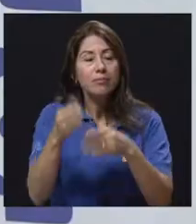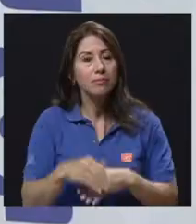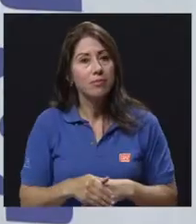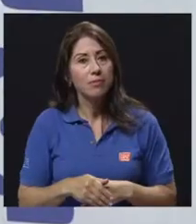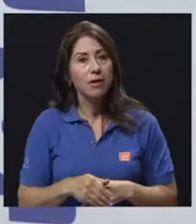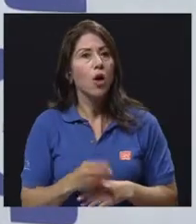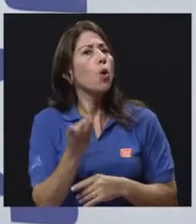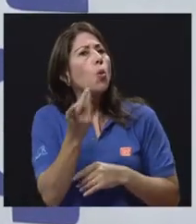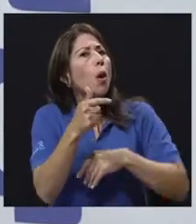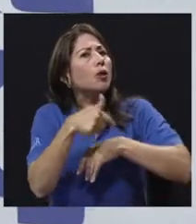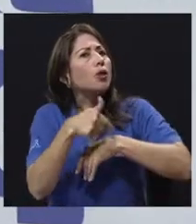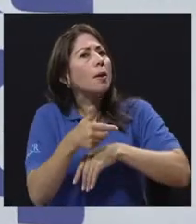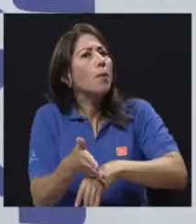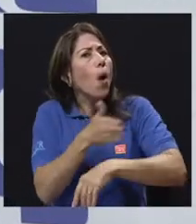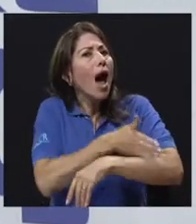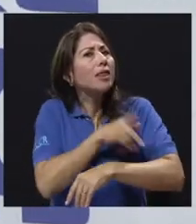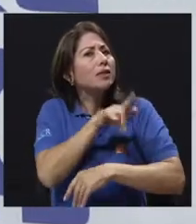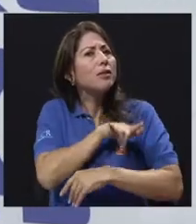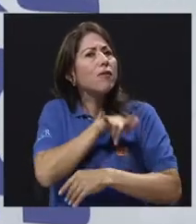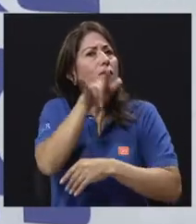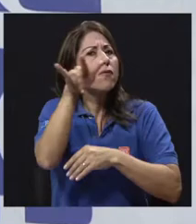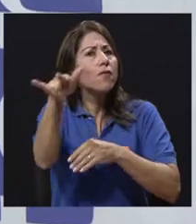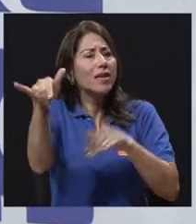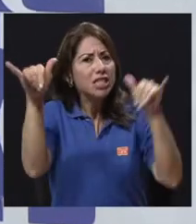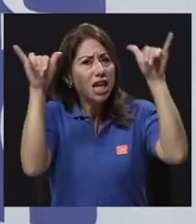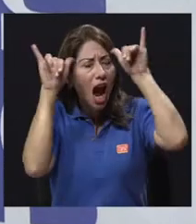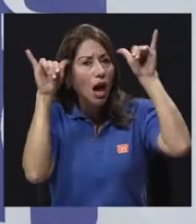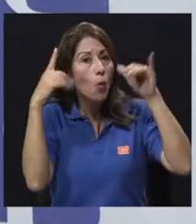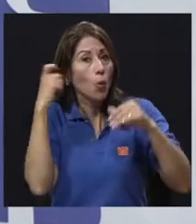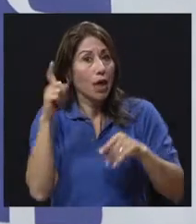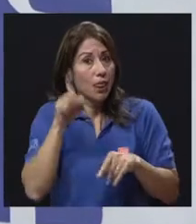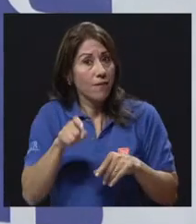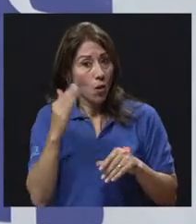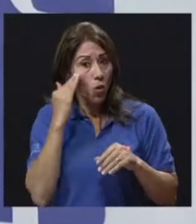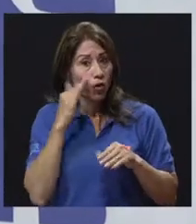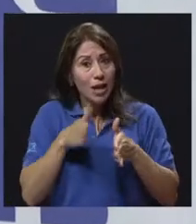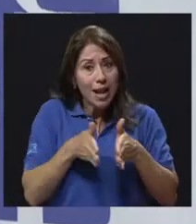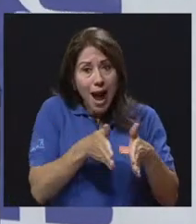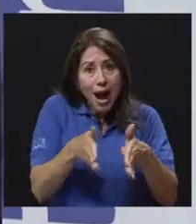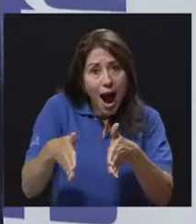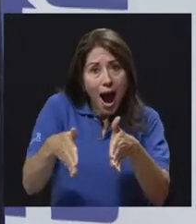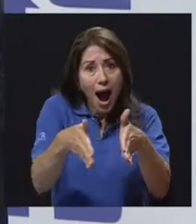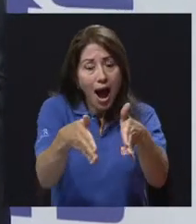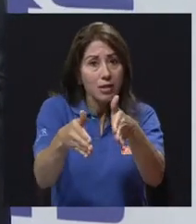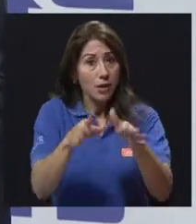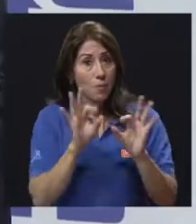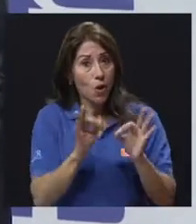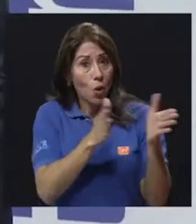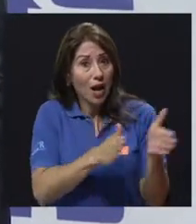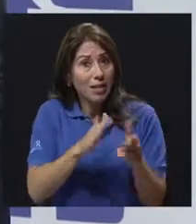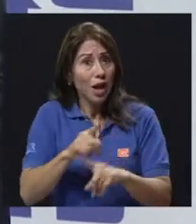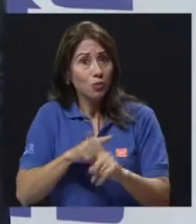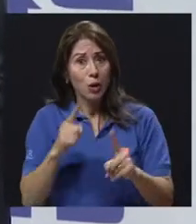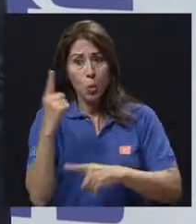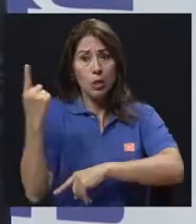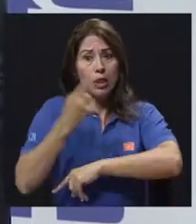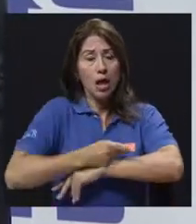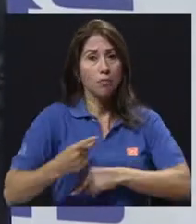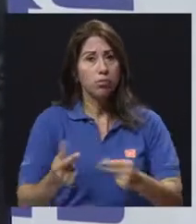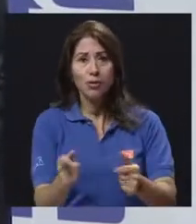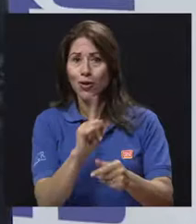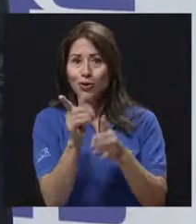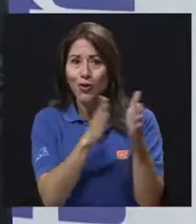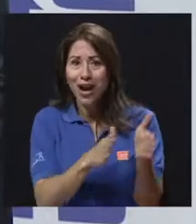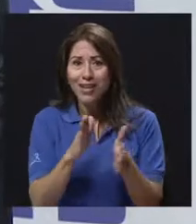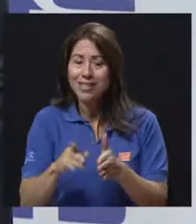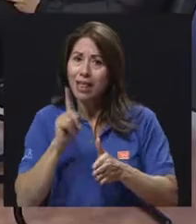además hay que conocer la calle, hay que conocer la ruta, veo que estaban muy organizados, pero eso no se organiza de un día para otro, sí, ¿verdad? Es importante reiterar